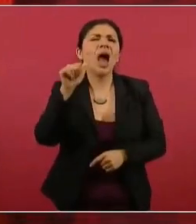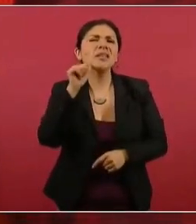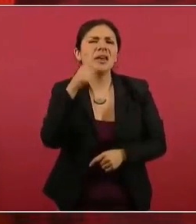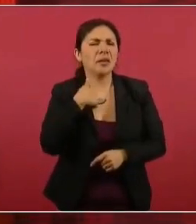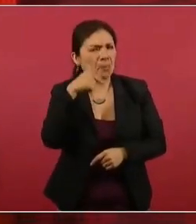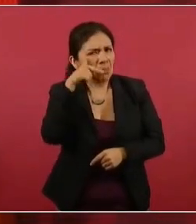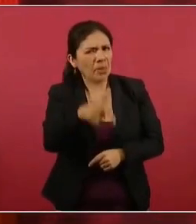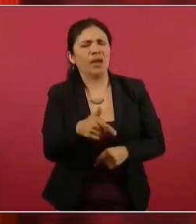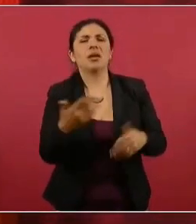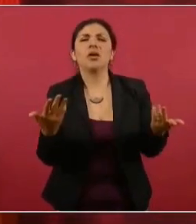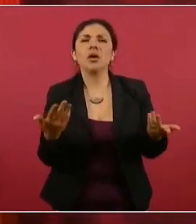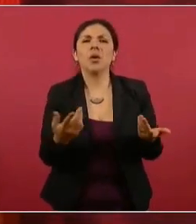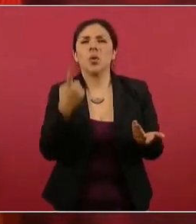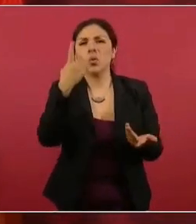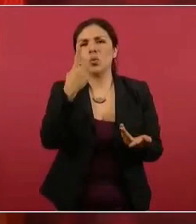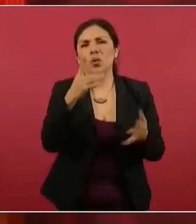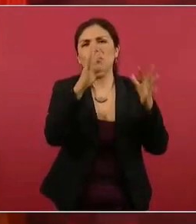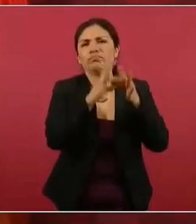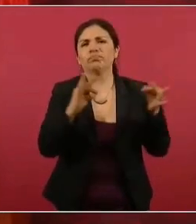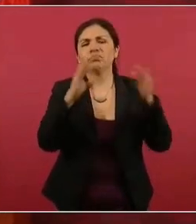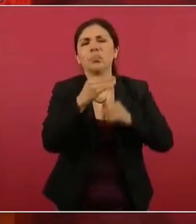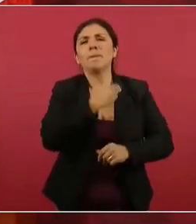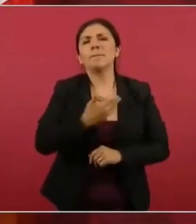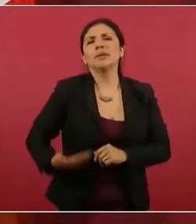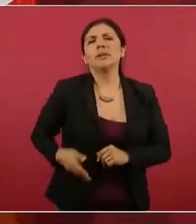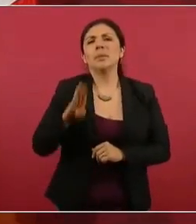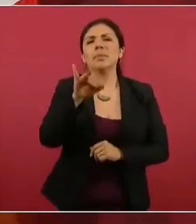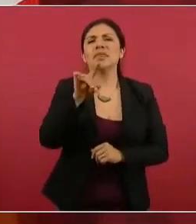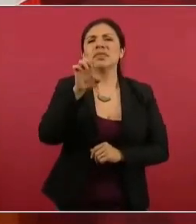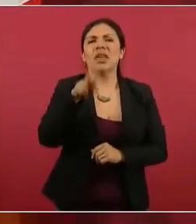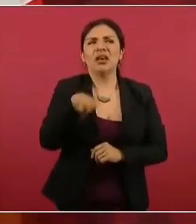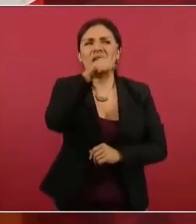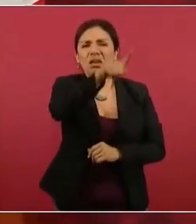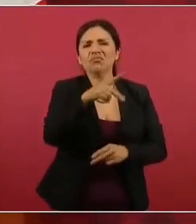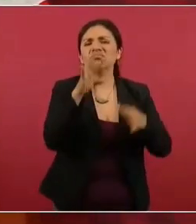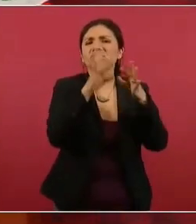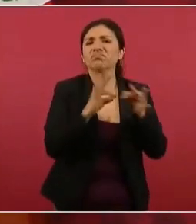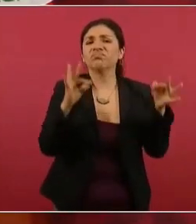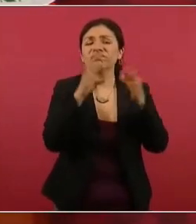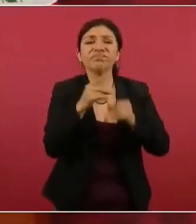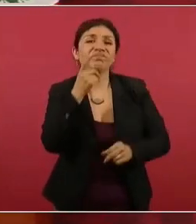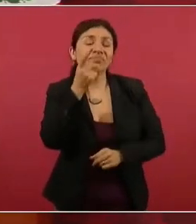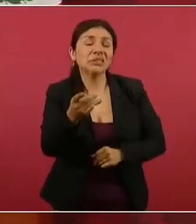atención una declaración del presidente Biden en el sentido de que se espera